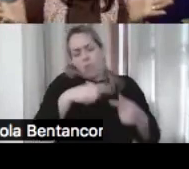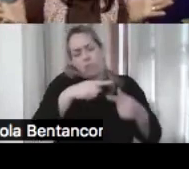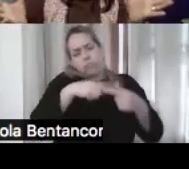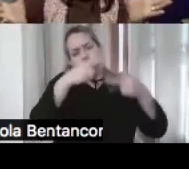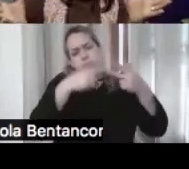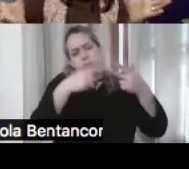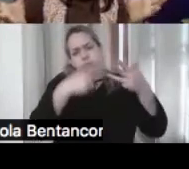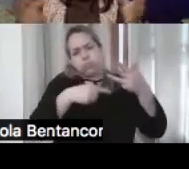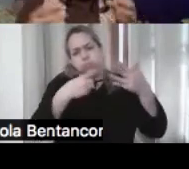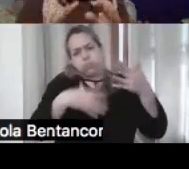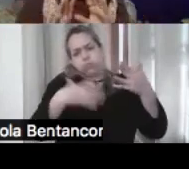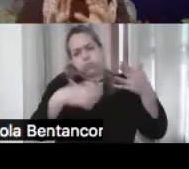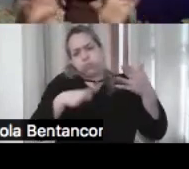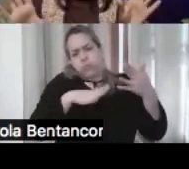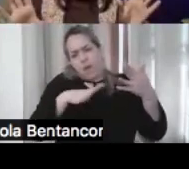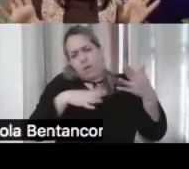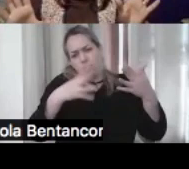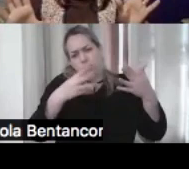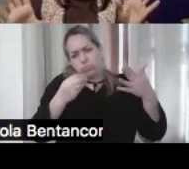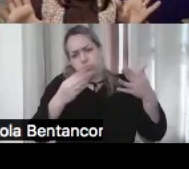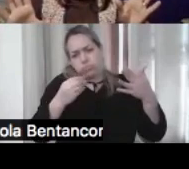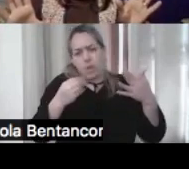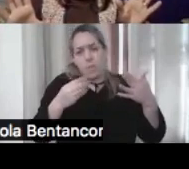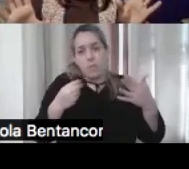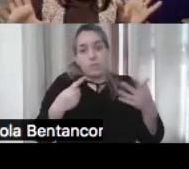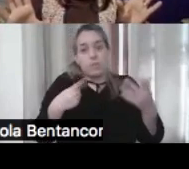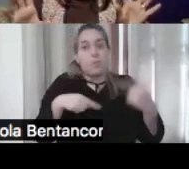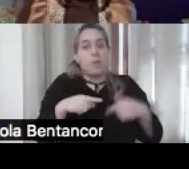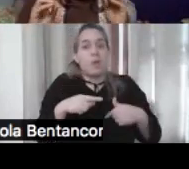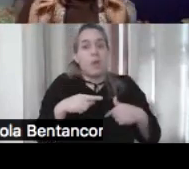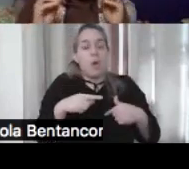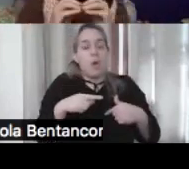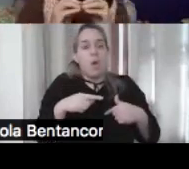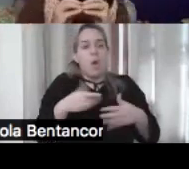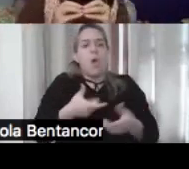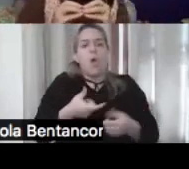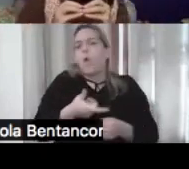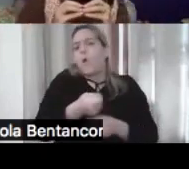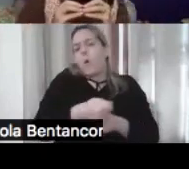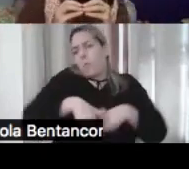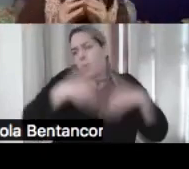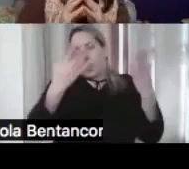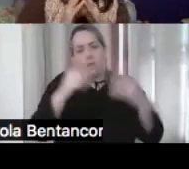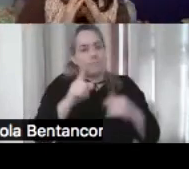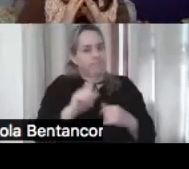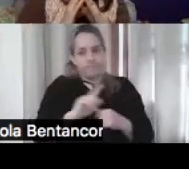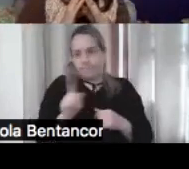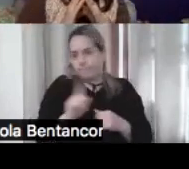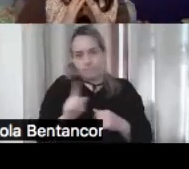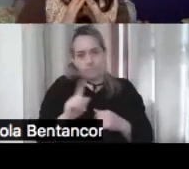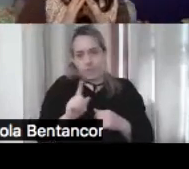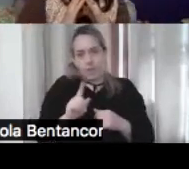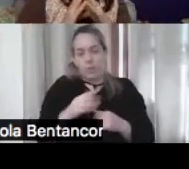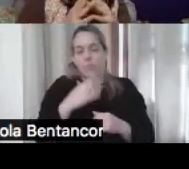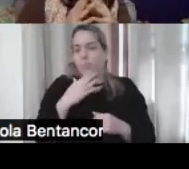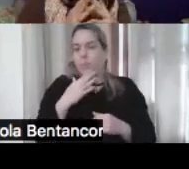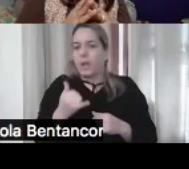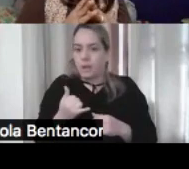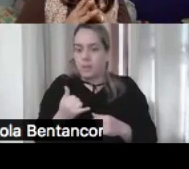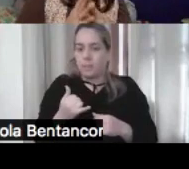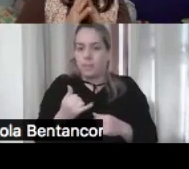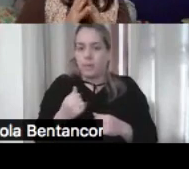de sacaleches en el mercado. Sin embargo, no es lo mismo cualquiera de esos sacaleches. Para poner un ejemplo, si